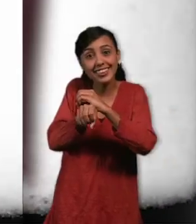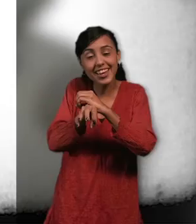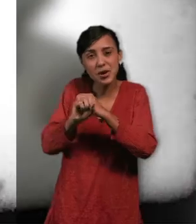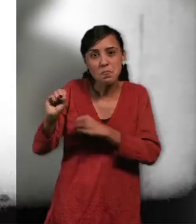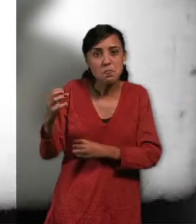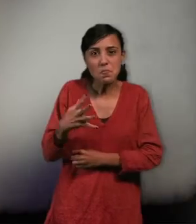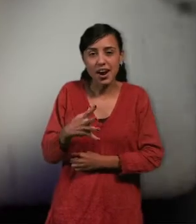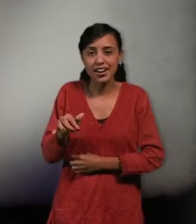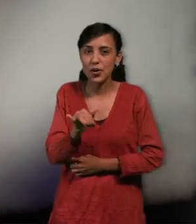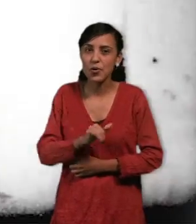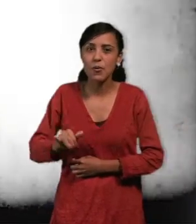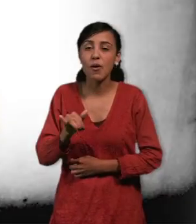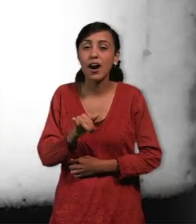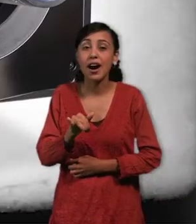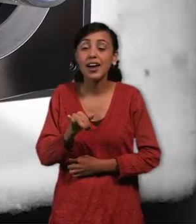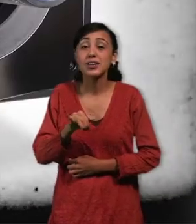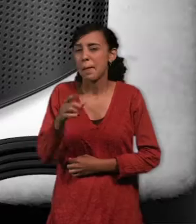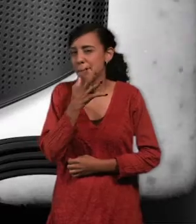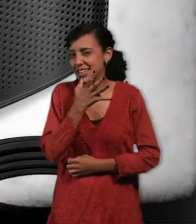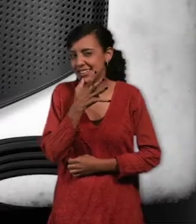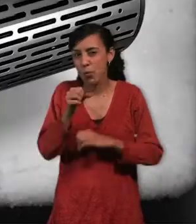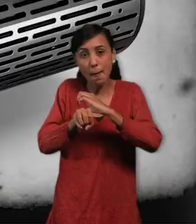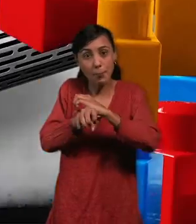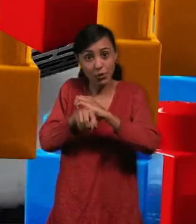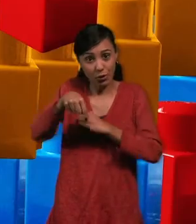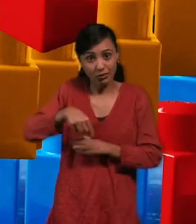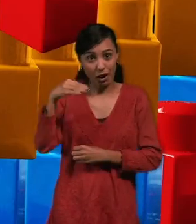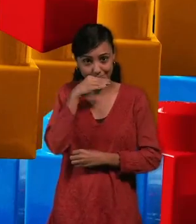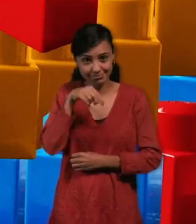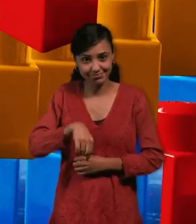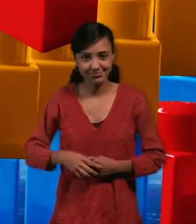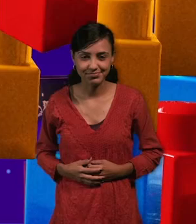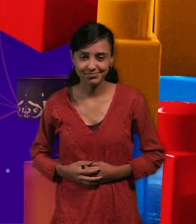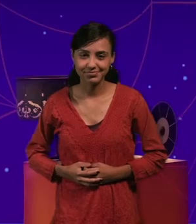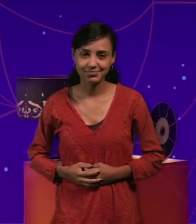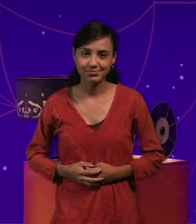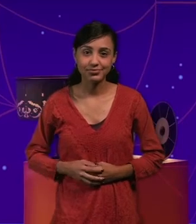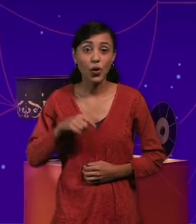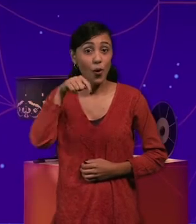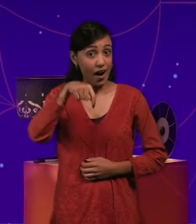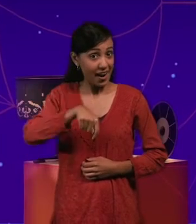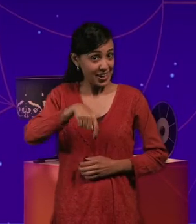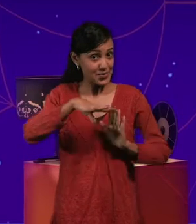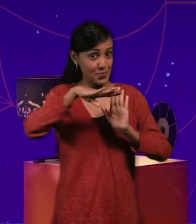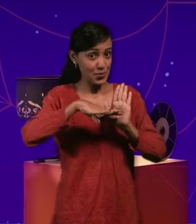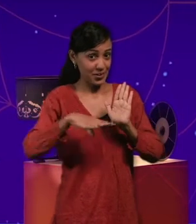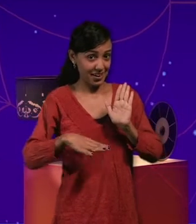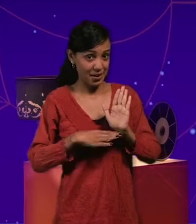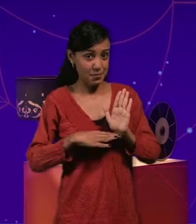fue un artilugio precursor de los proyectores cinematográficos actuales. Y hoy aquí en Animate